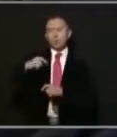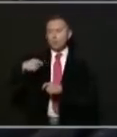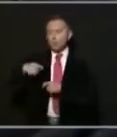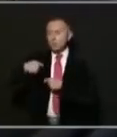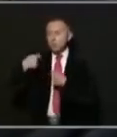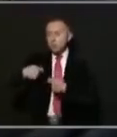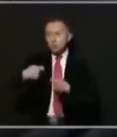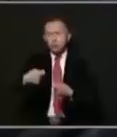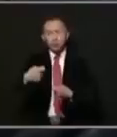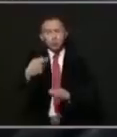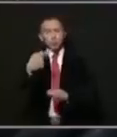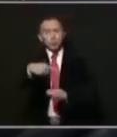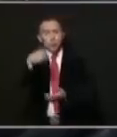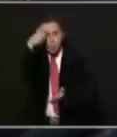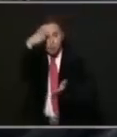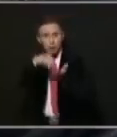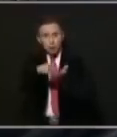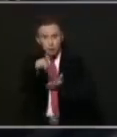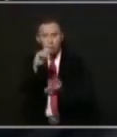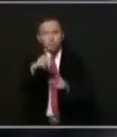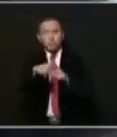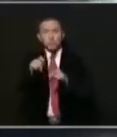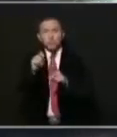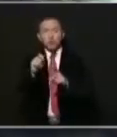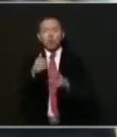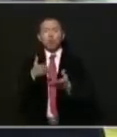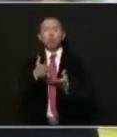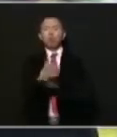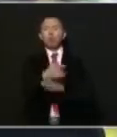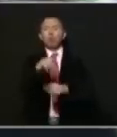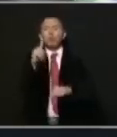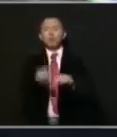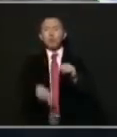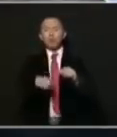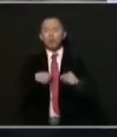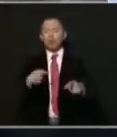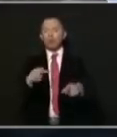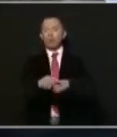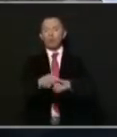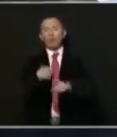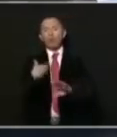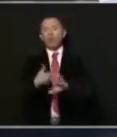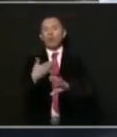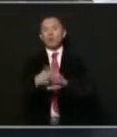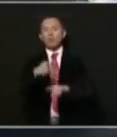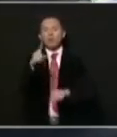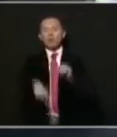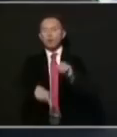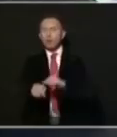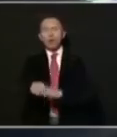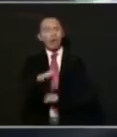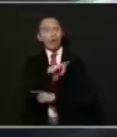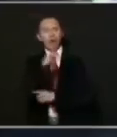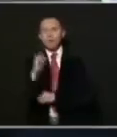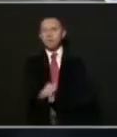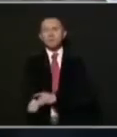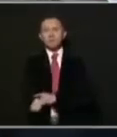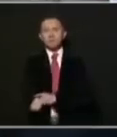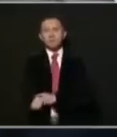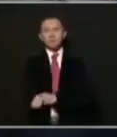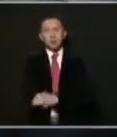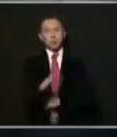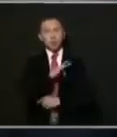las creencias. Nunca vamos a ir en contra de las ideas